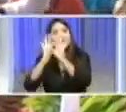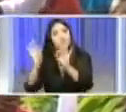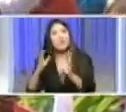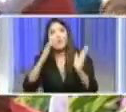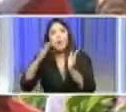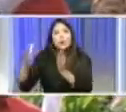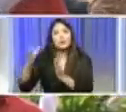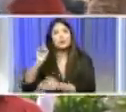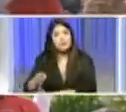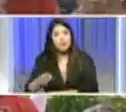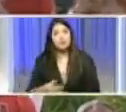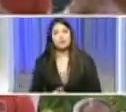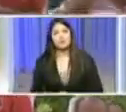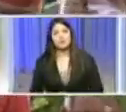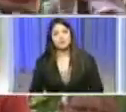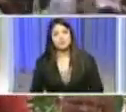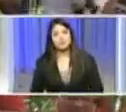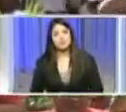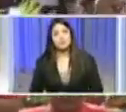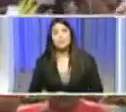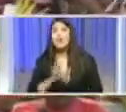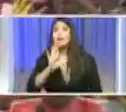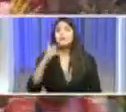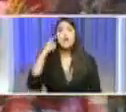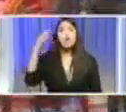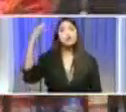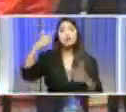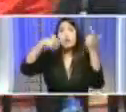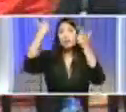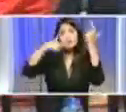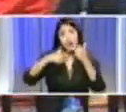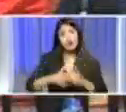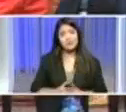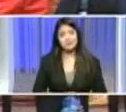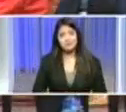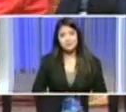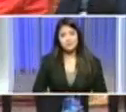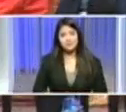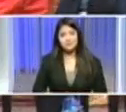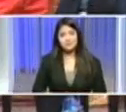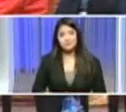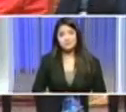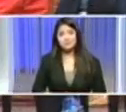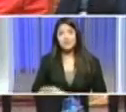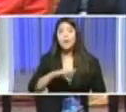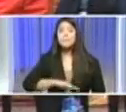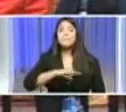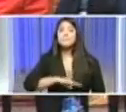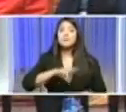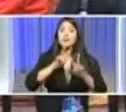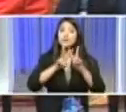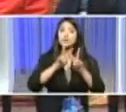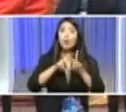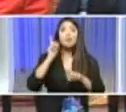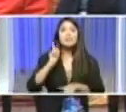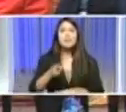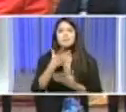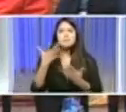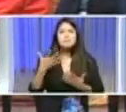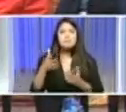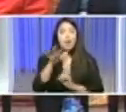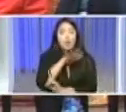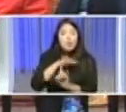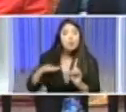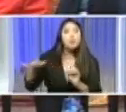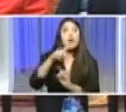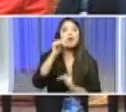organizativo, como lo soñó el comandante Chávez. La gran misión Vivienda Venezuela tiene que ser el gran escenario de